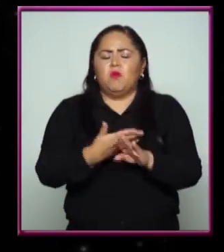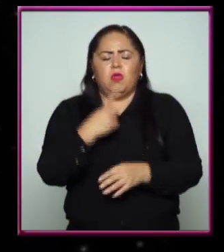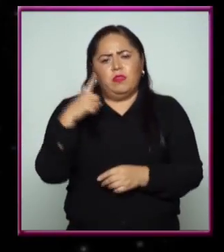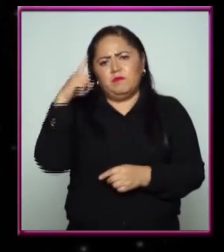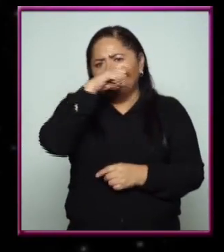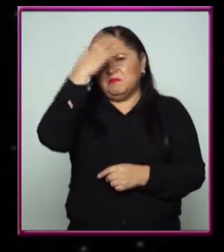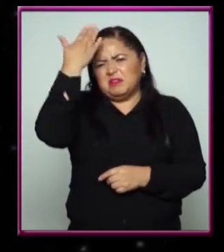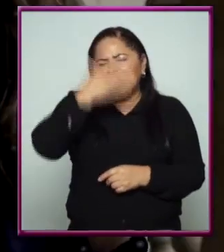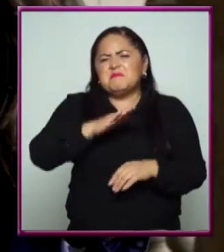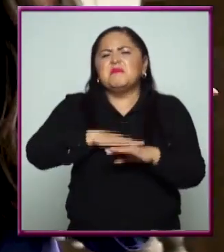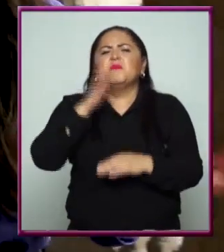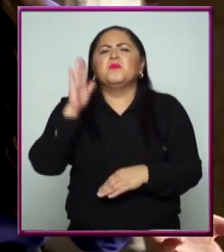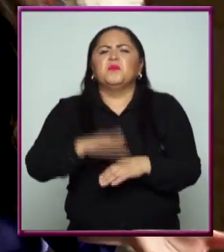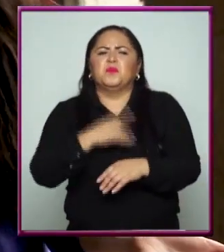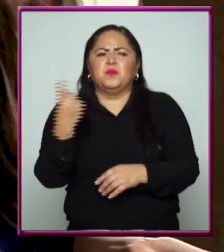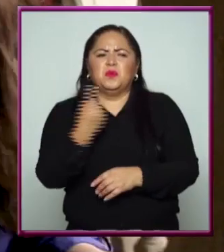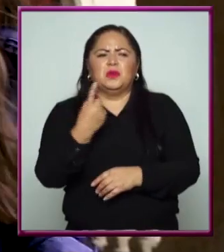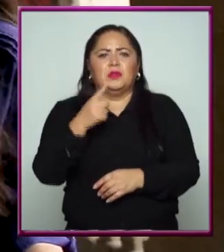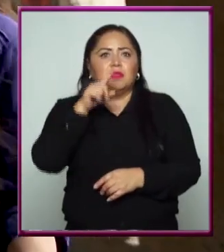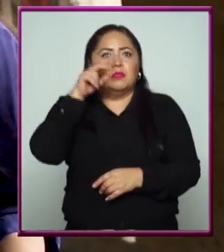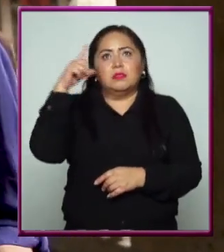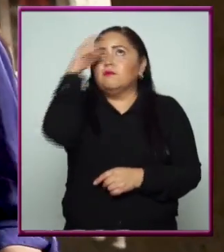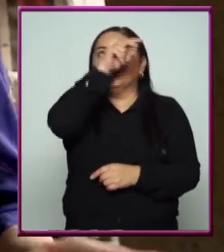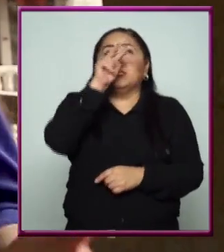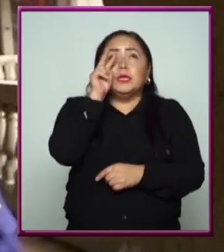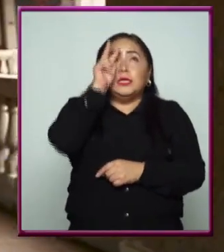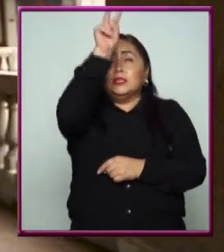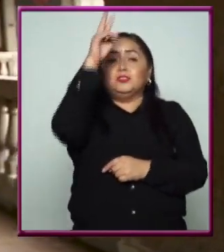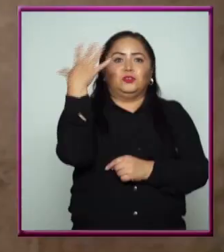difícil saber más porque pues, es difícil mirar al Sol.